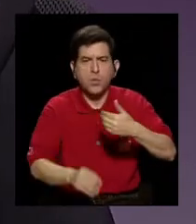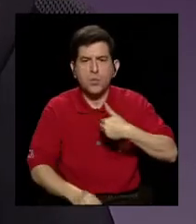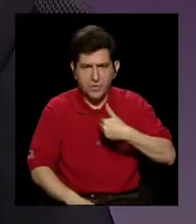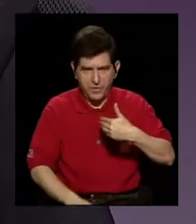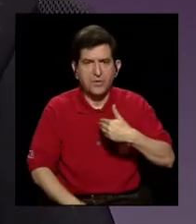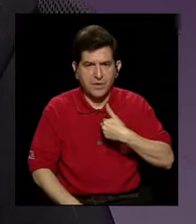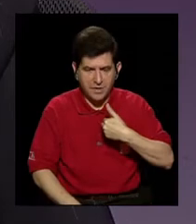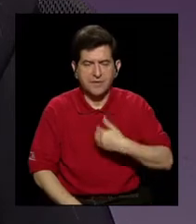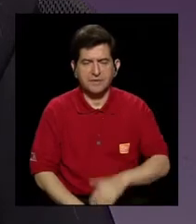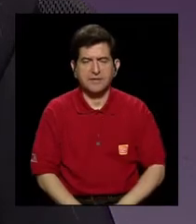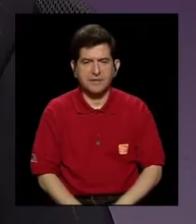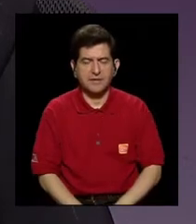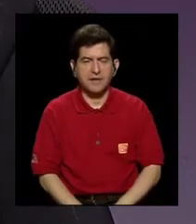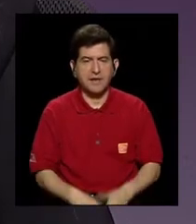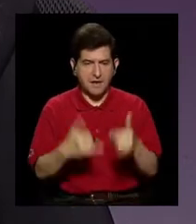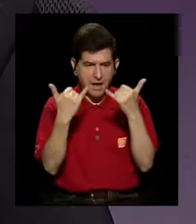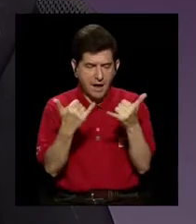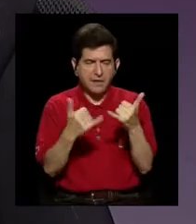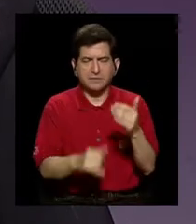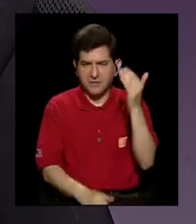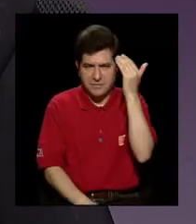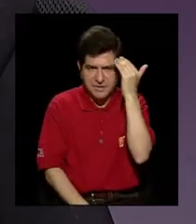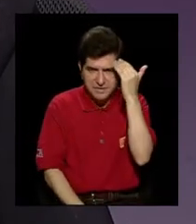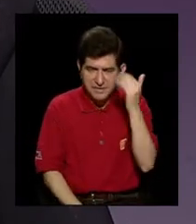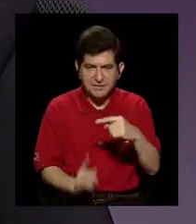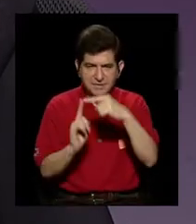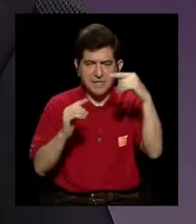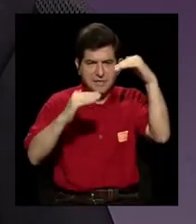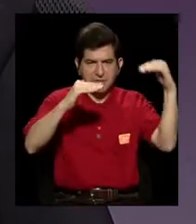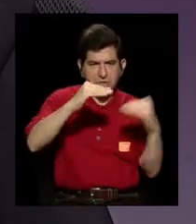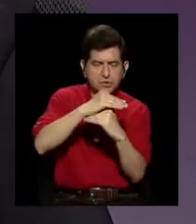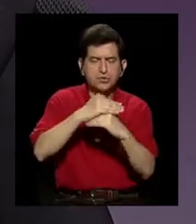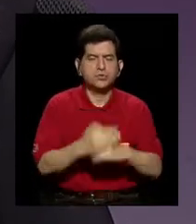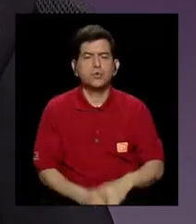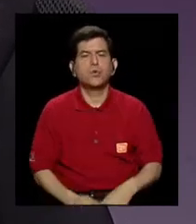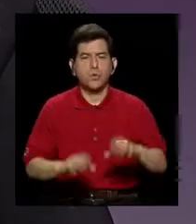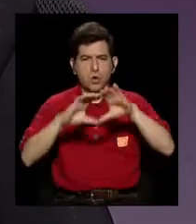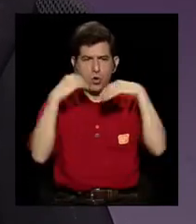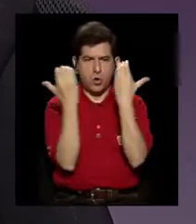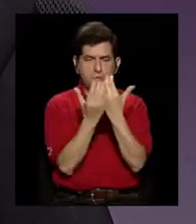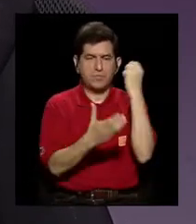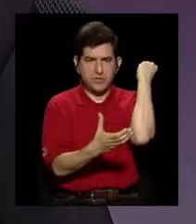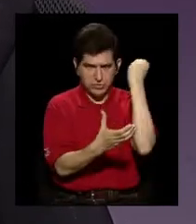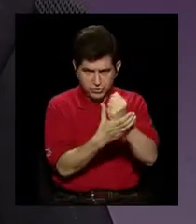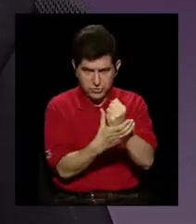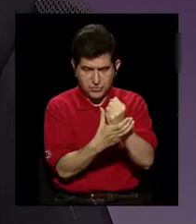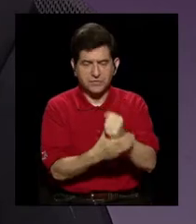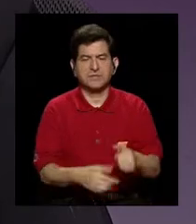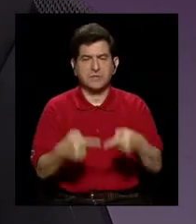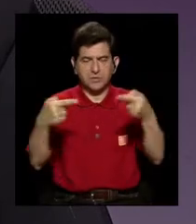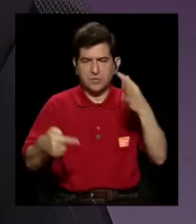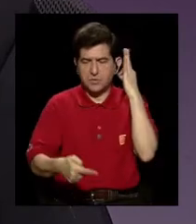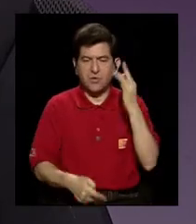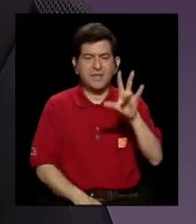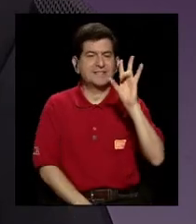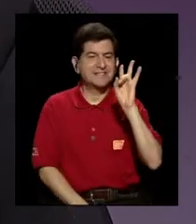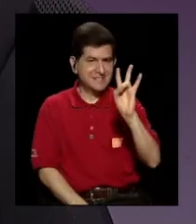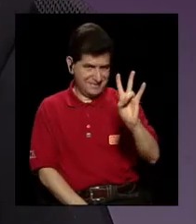tenemos o que estamos manejando desde la Subcomisión de Femicidios es de 7, ¿verdad?